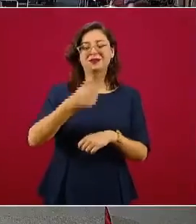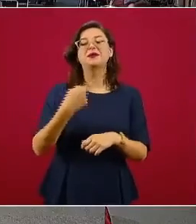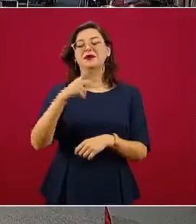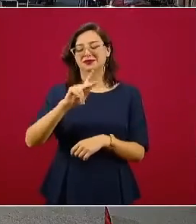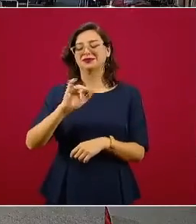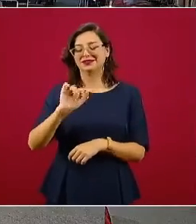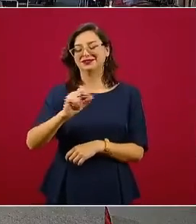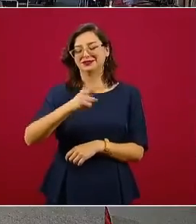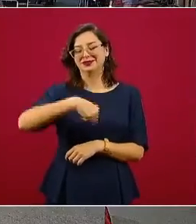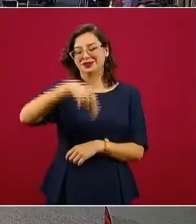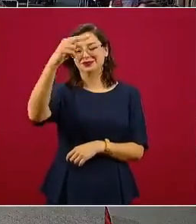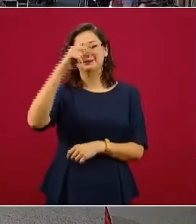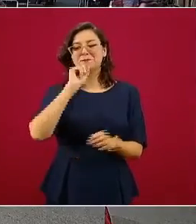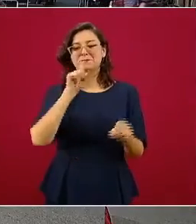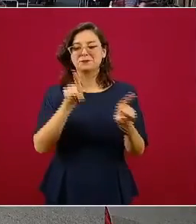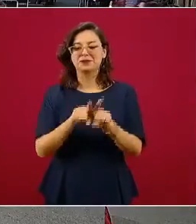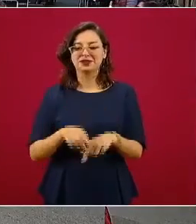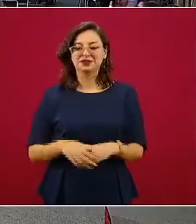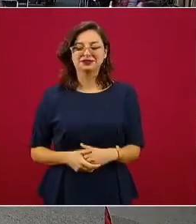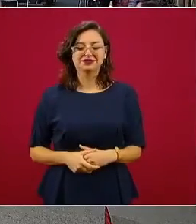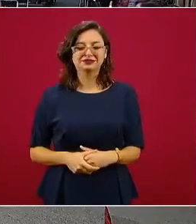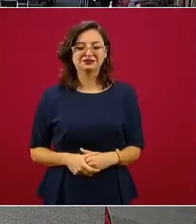norte.